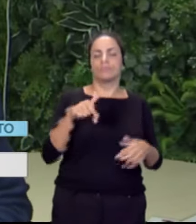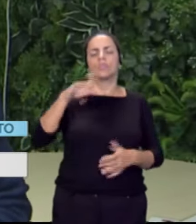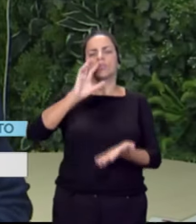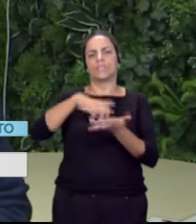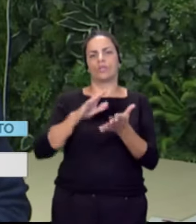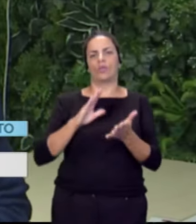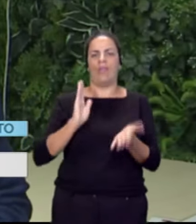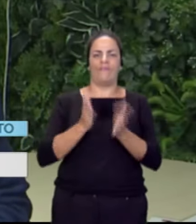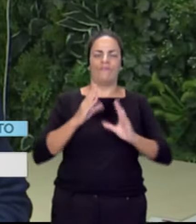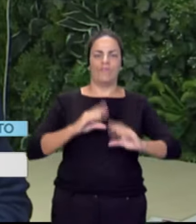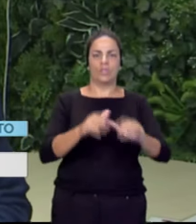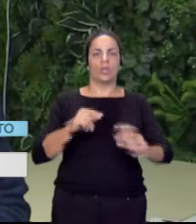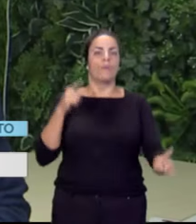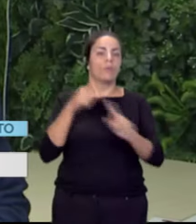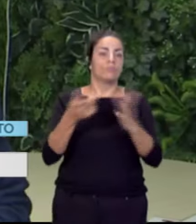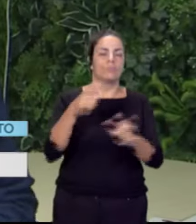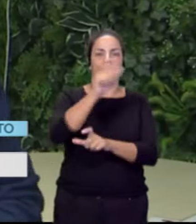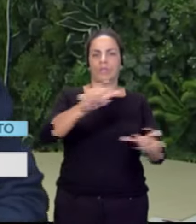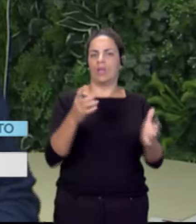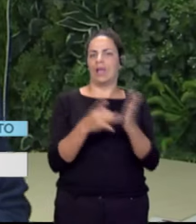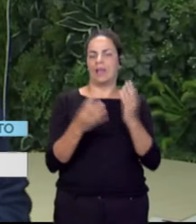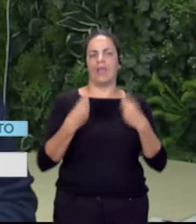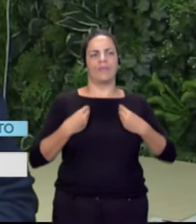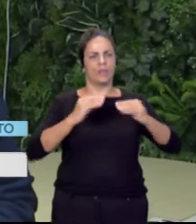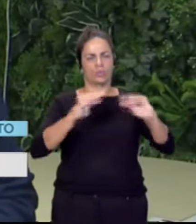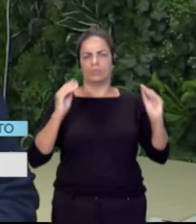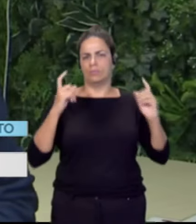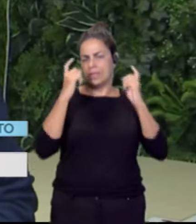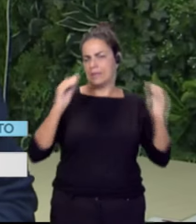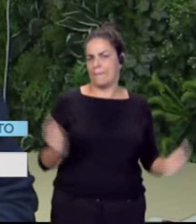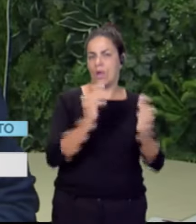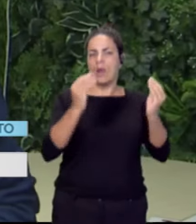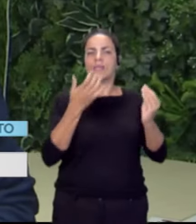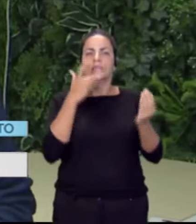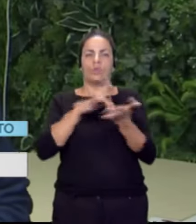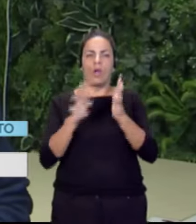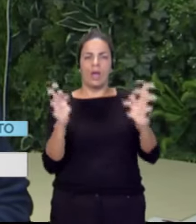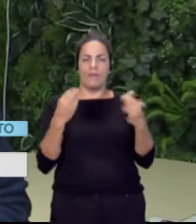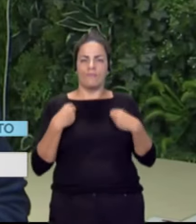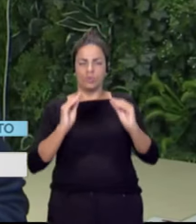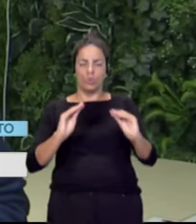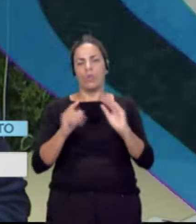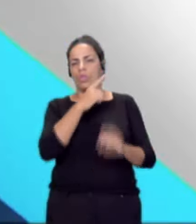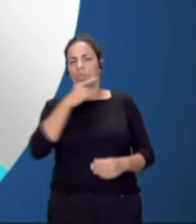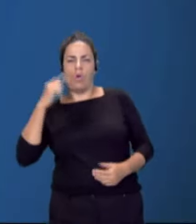para mejorar la calidad de vida de las personas que sufren dolor en algún momento de su vida.